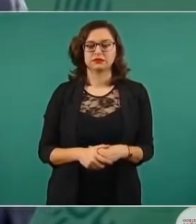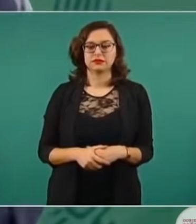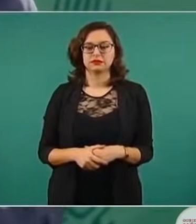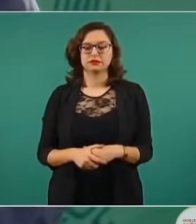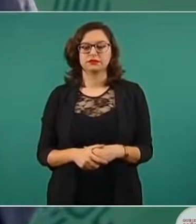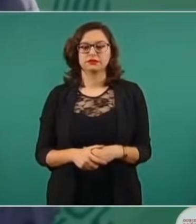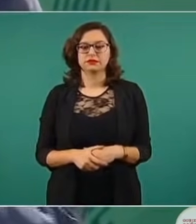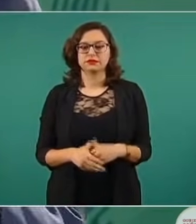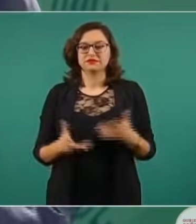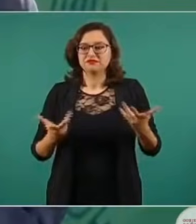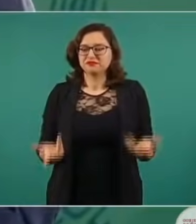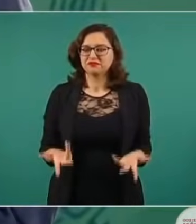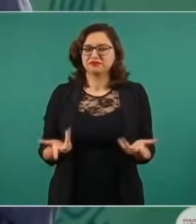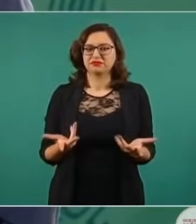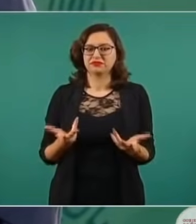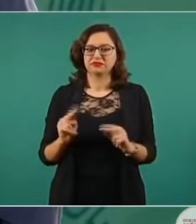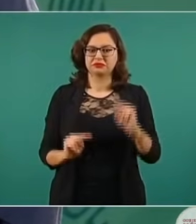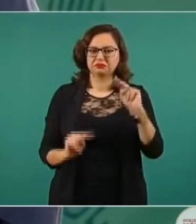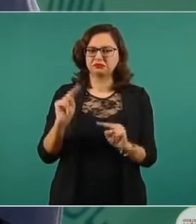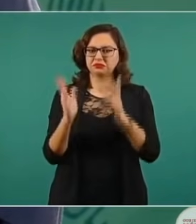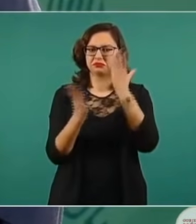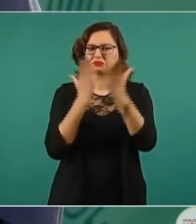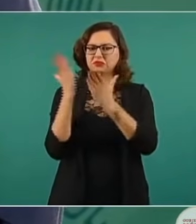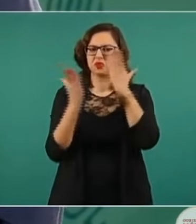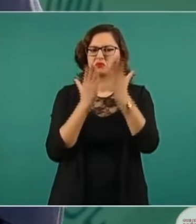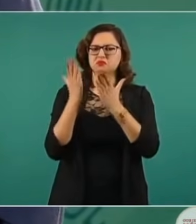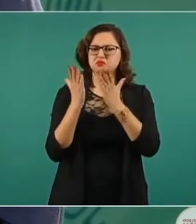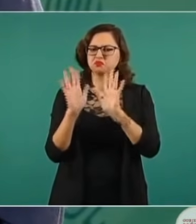con los niveles de escolaridad.